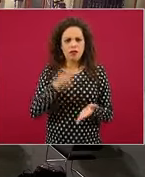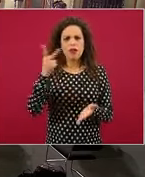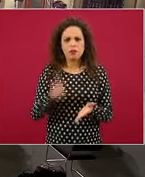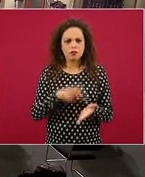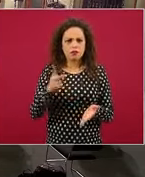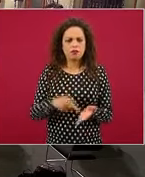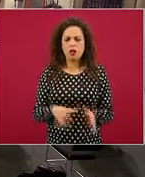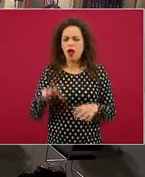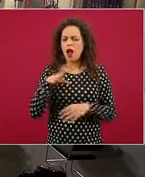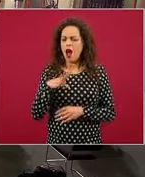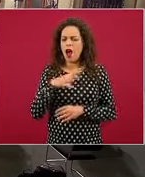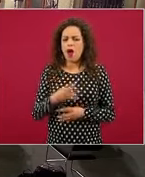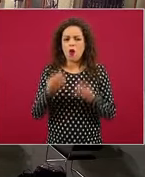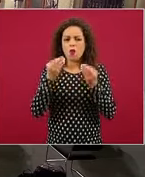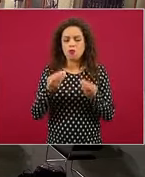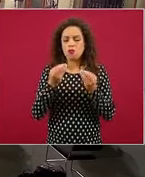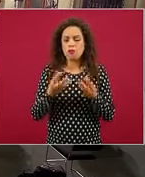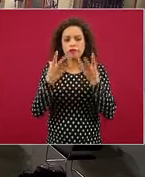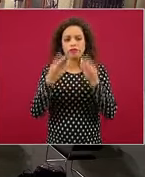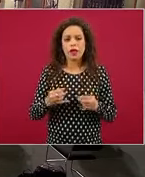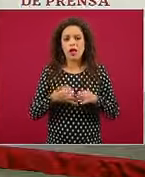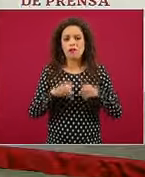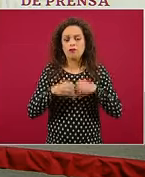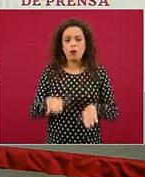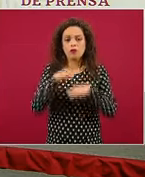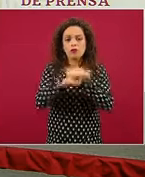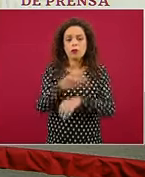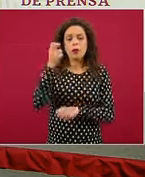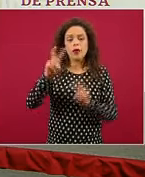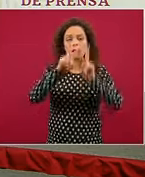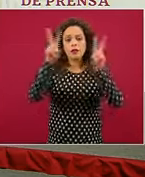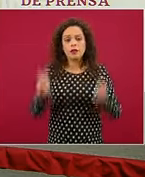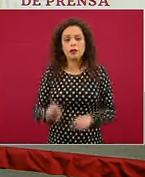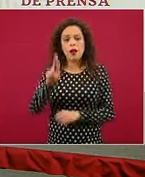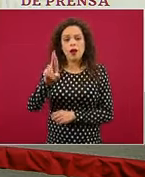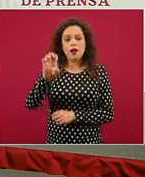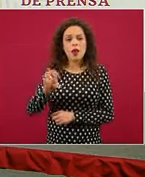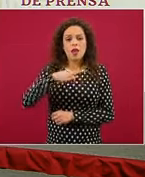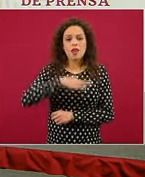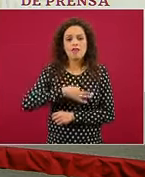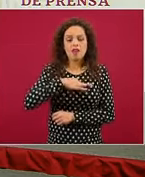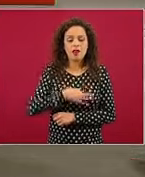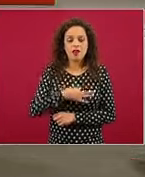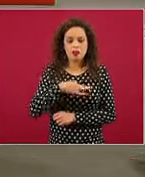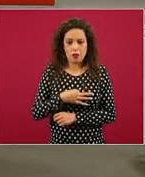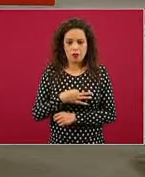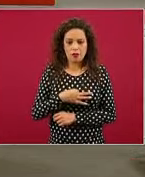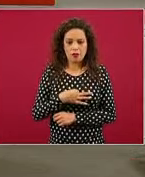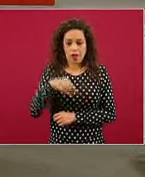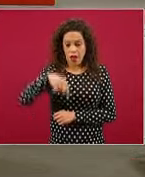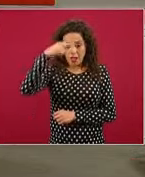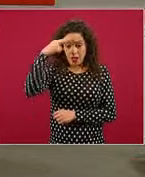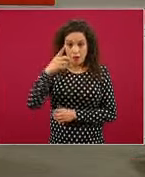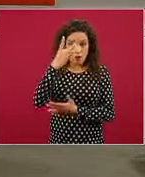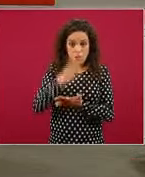información al respecto de las reinfecciones, no solo en México, en el mundo en general, y esto es importantísimo lo que está diciendo el doctor